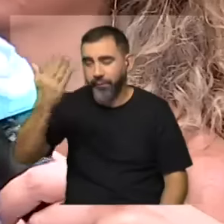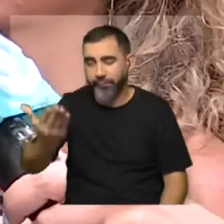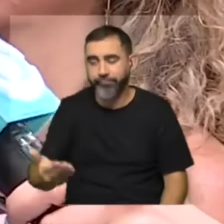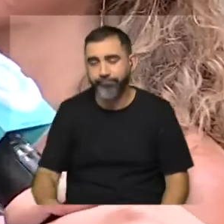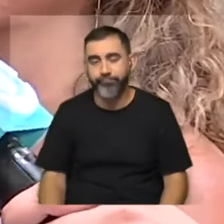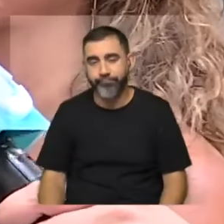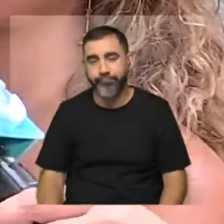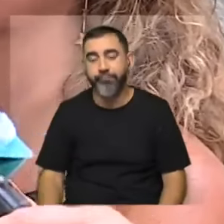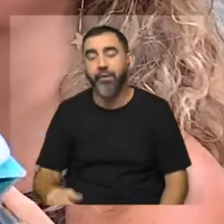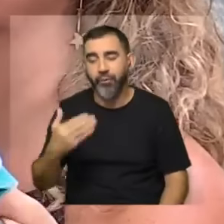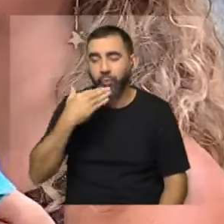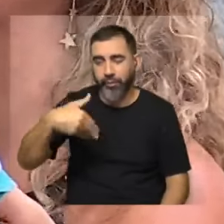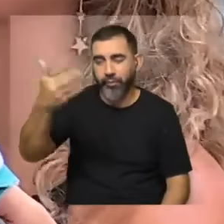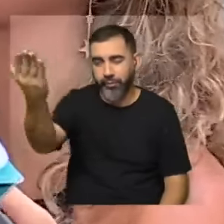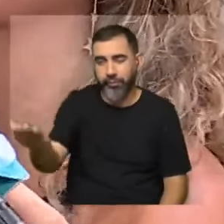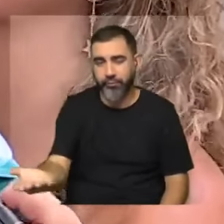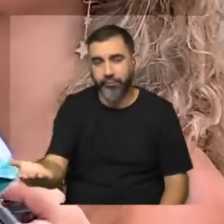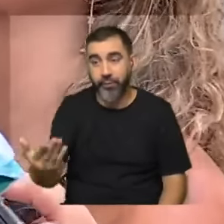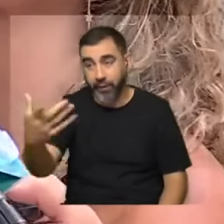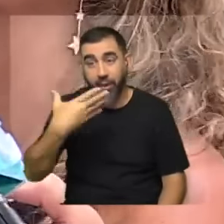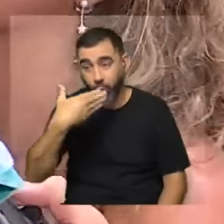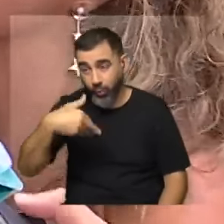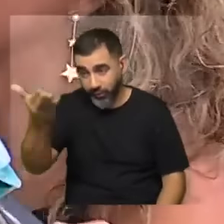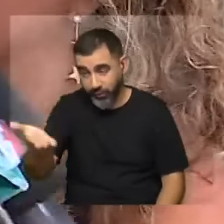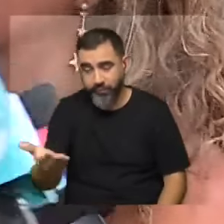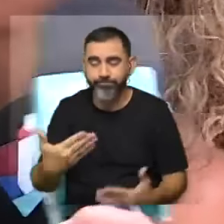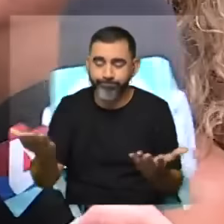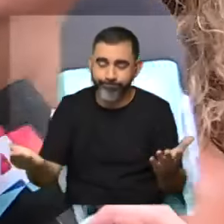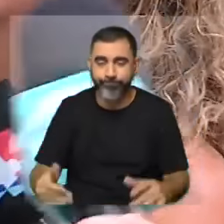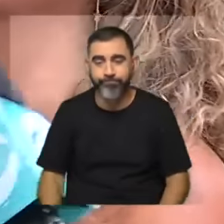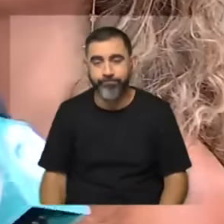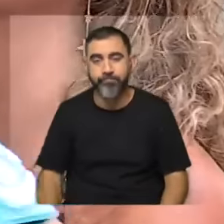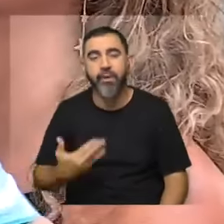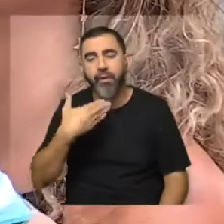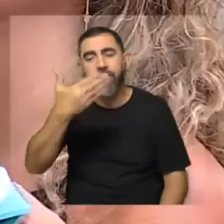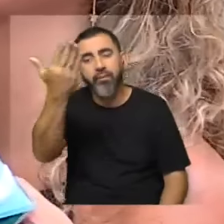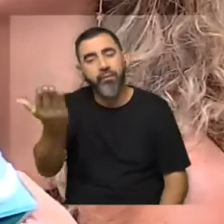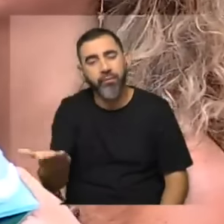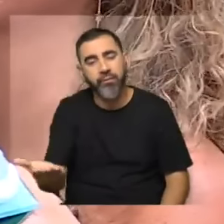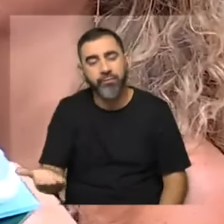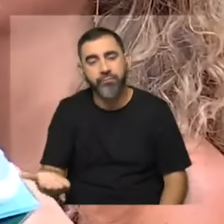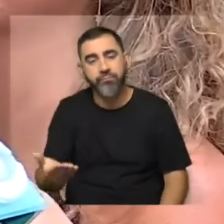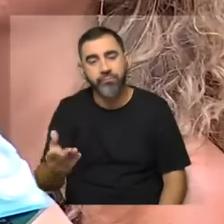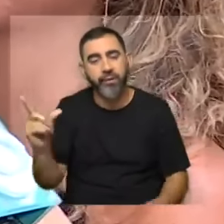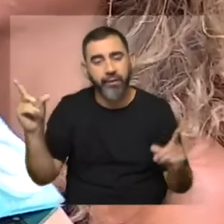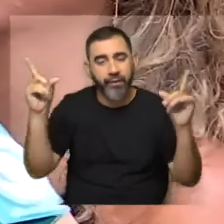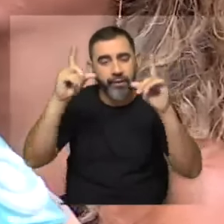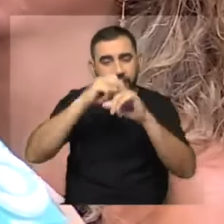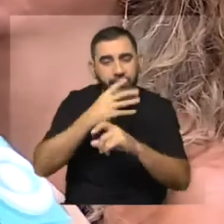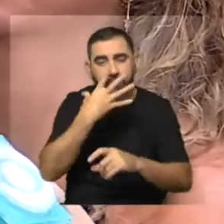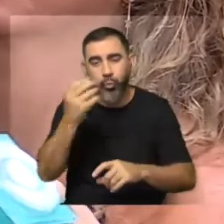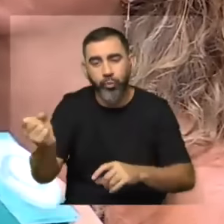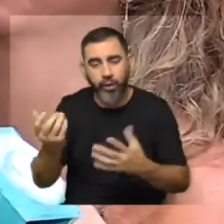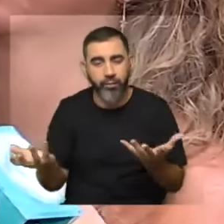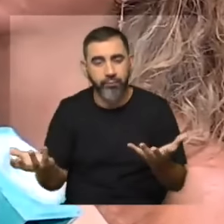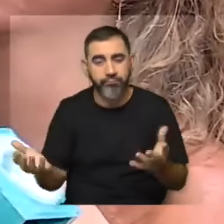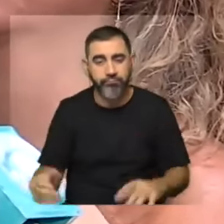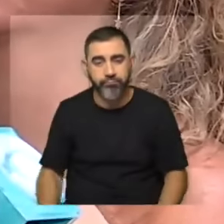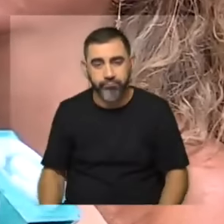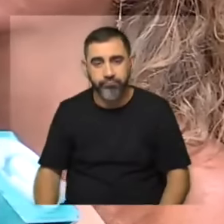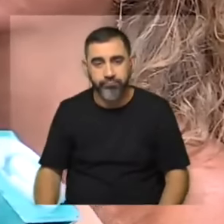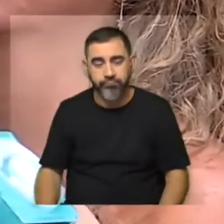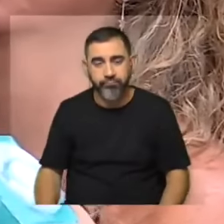a da Silva lo entiendo que no lo logre entender qué es lo que entiende de da Silva esa dificultades que puede llegar a tener Hay